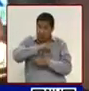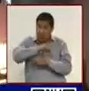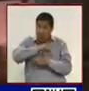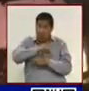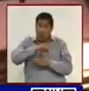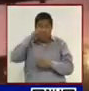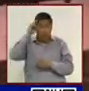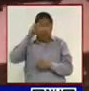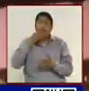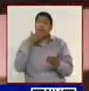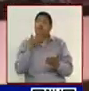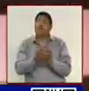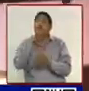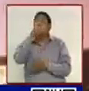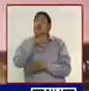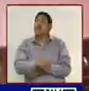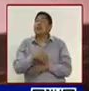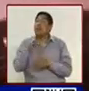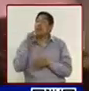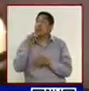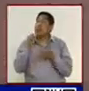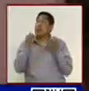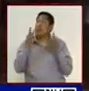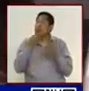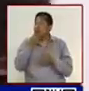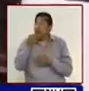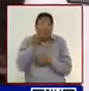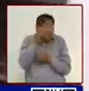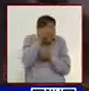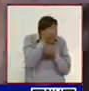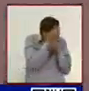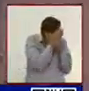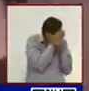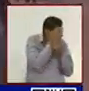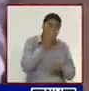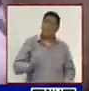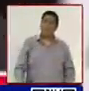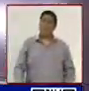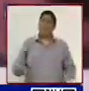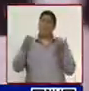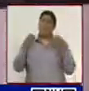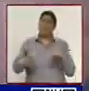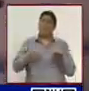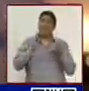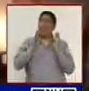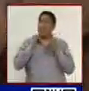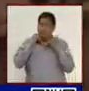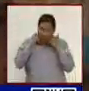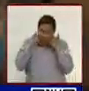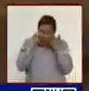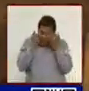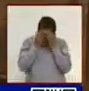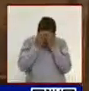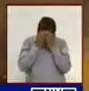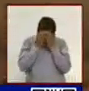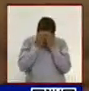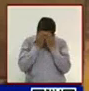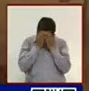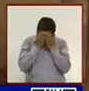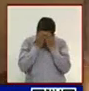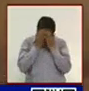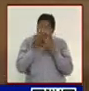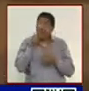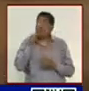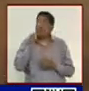hay... Hola, ¿cómo estás? Buenas noches, te molesto. Mucha trancadera, ¿no? Bueno, hay gente que no quiere hablar con nosotros, que son un poco tímidas.